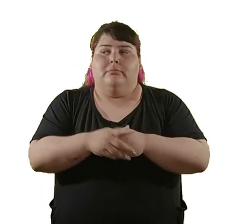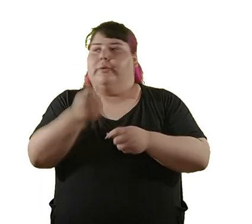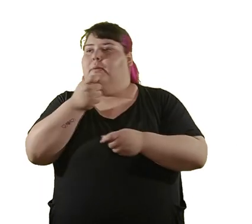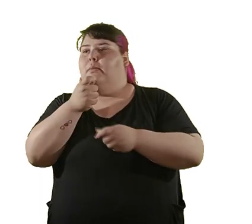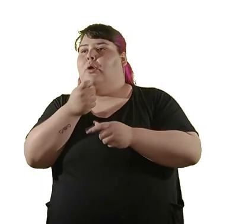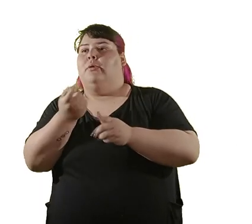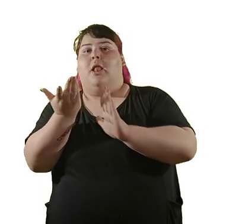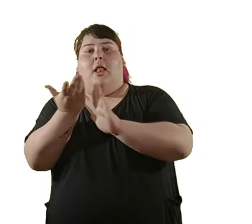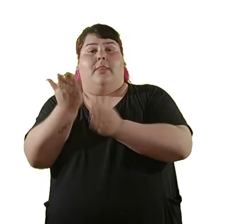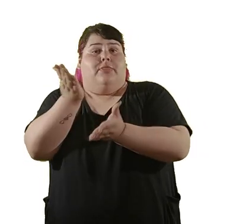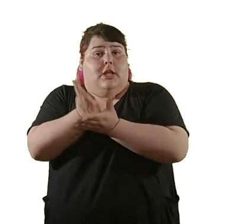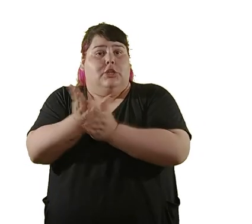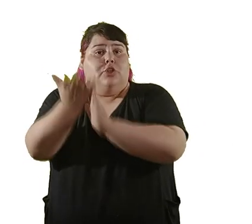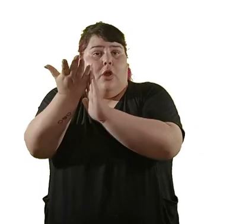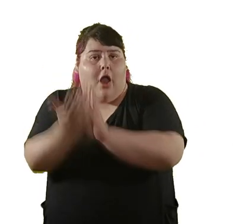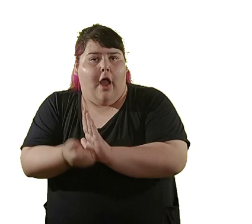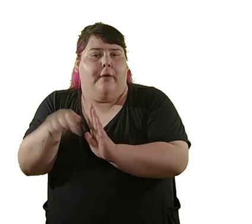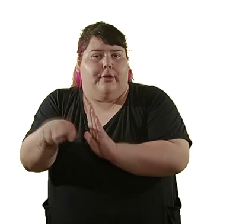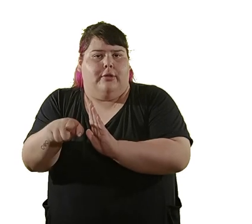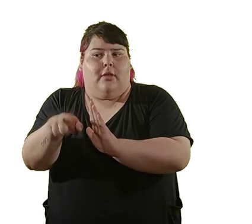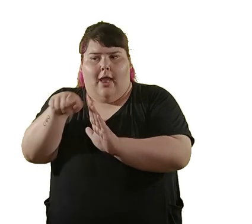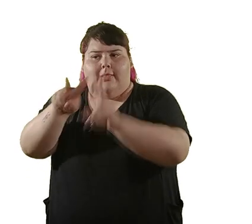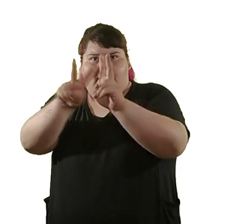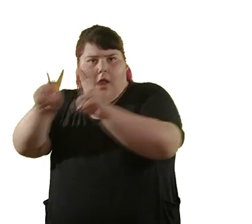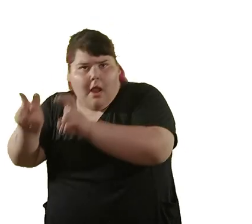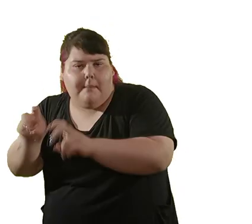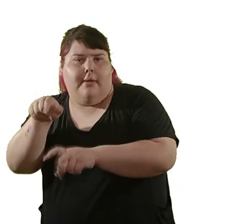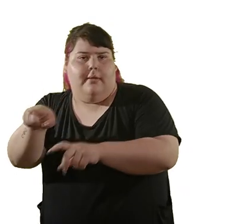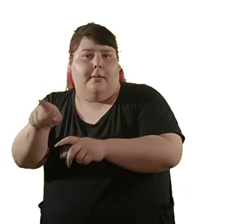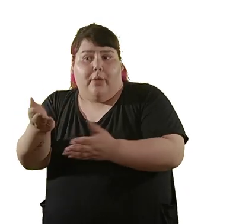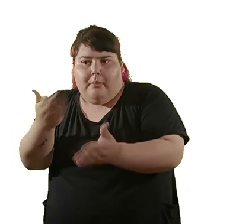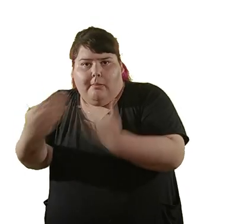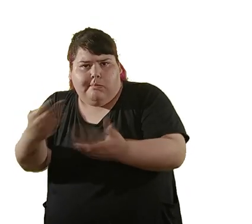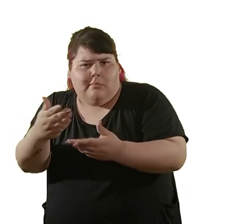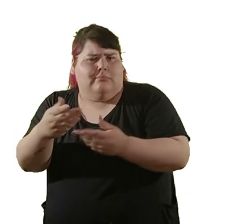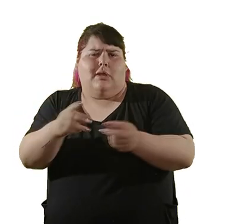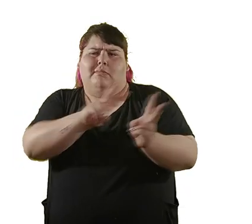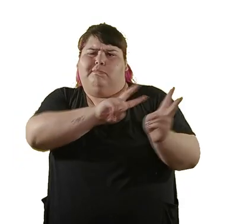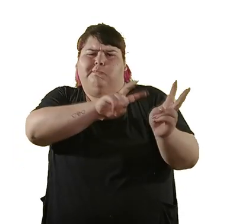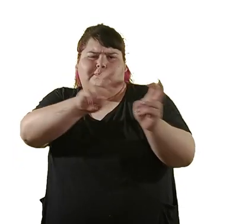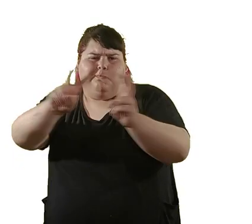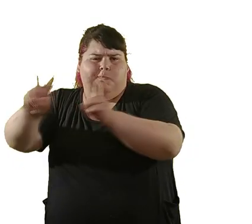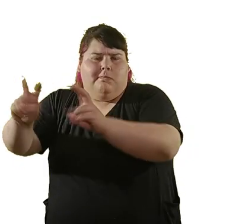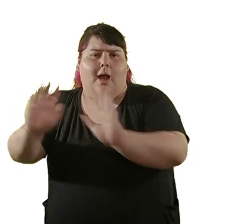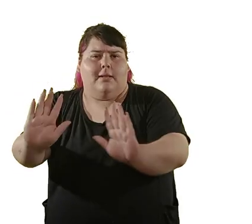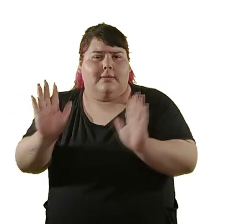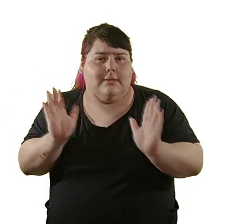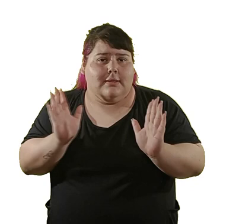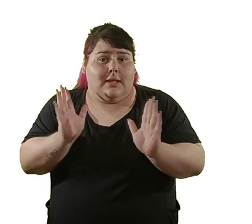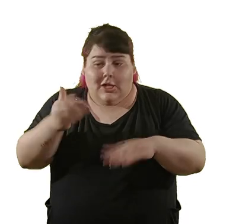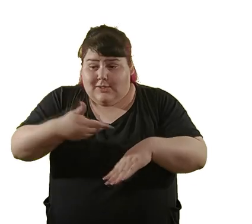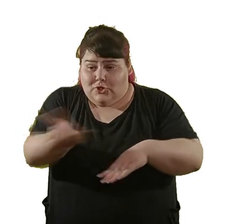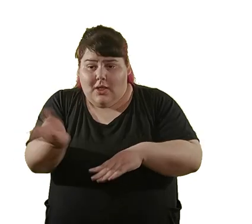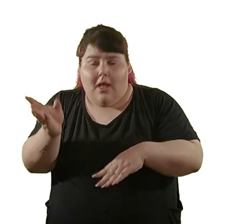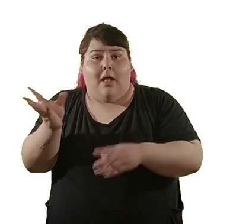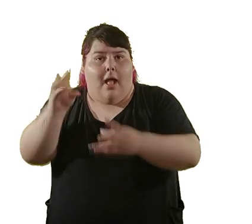discusiones sobre la legalización del derecho al aborto, hablemos sobre eso también. Y así con todos los temas que nos interpelen como sociedad,